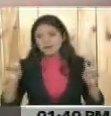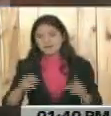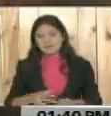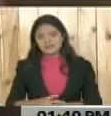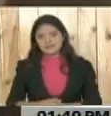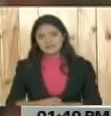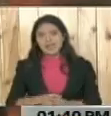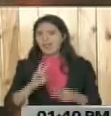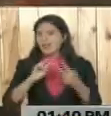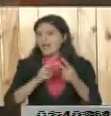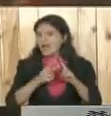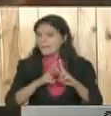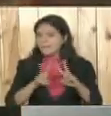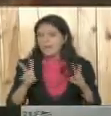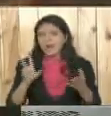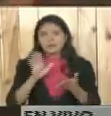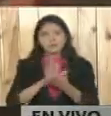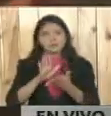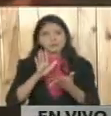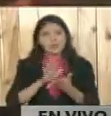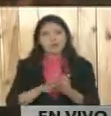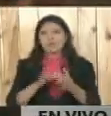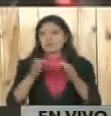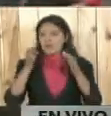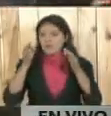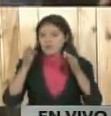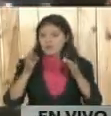La paz con estabilidad, con seguridad,